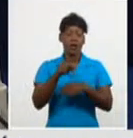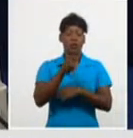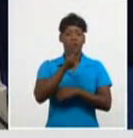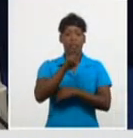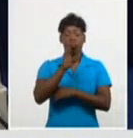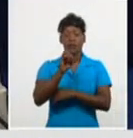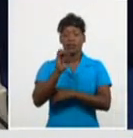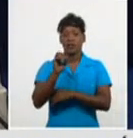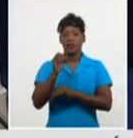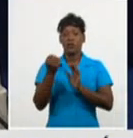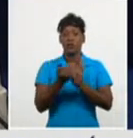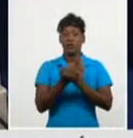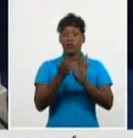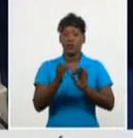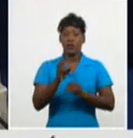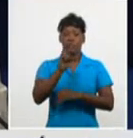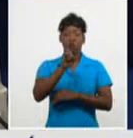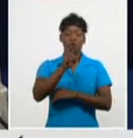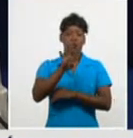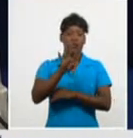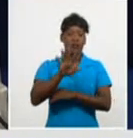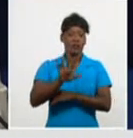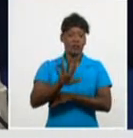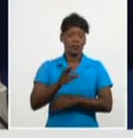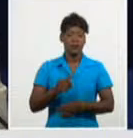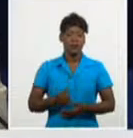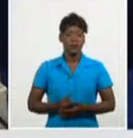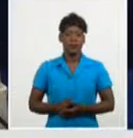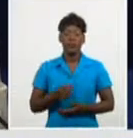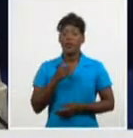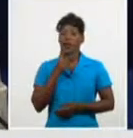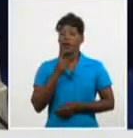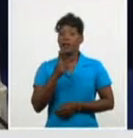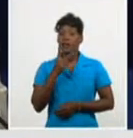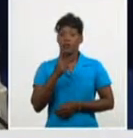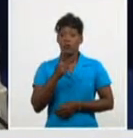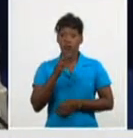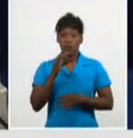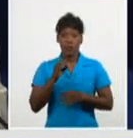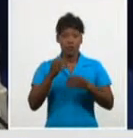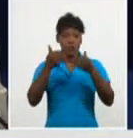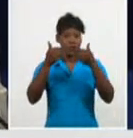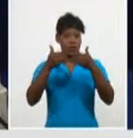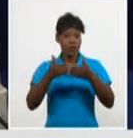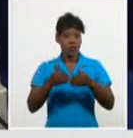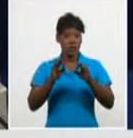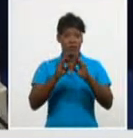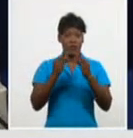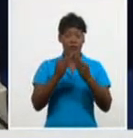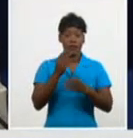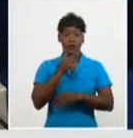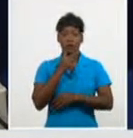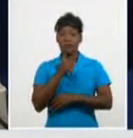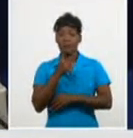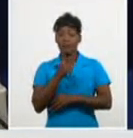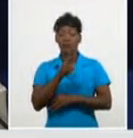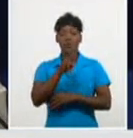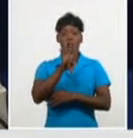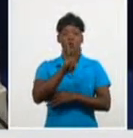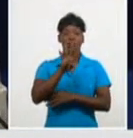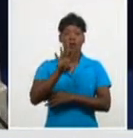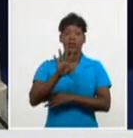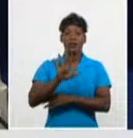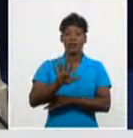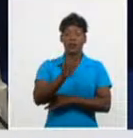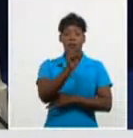confirmados 245. En la atención primaria de salud se mantienen en vigilancia 445